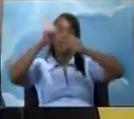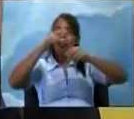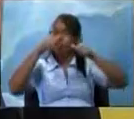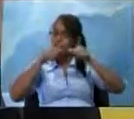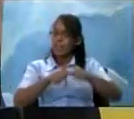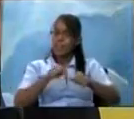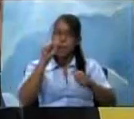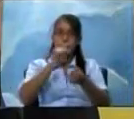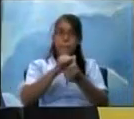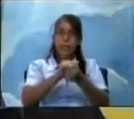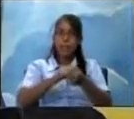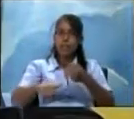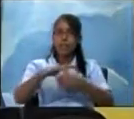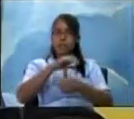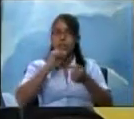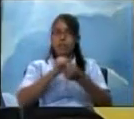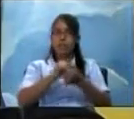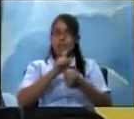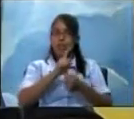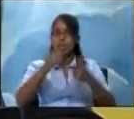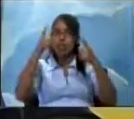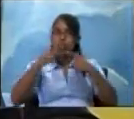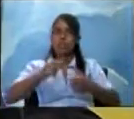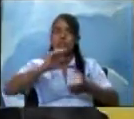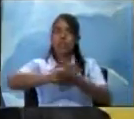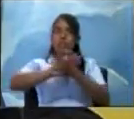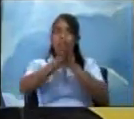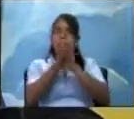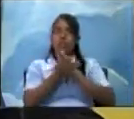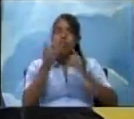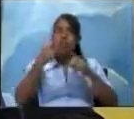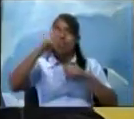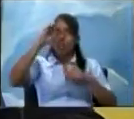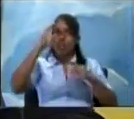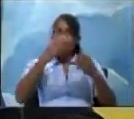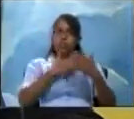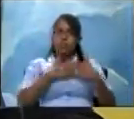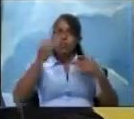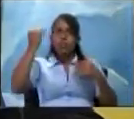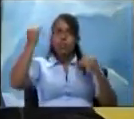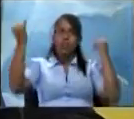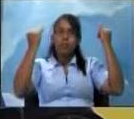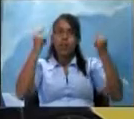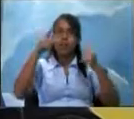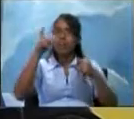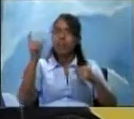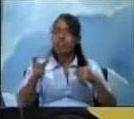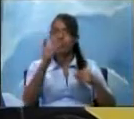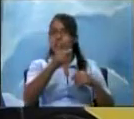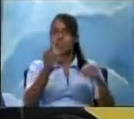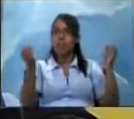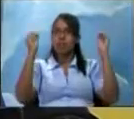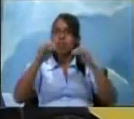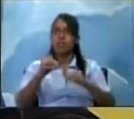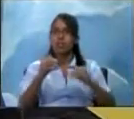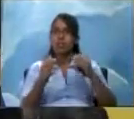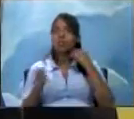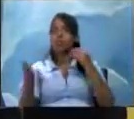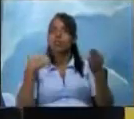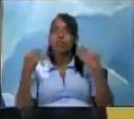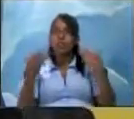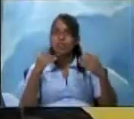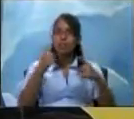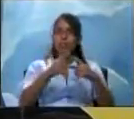quedará piedra sobre piedra que no sea derribada. Ay, Dios mío, me imagino que esa gente se pusieron a